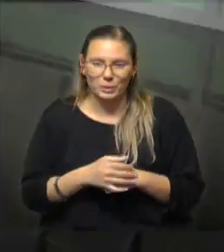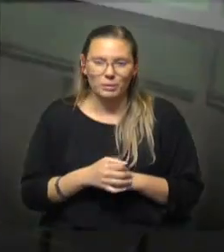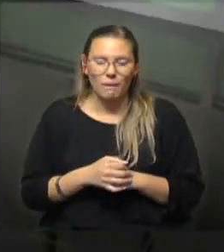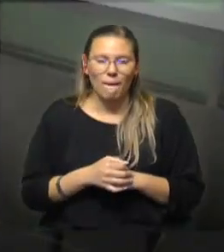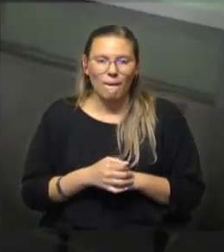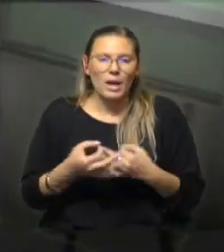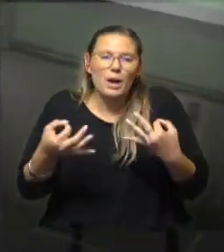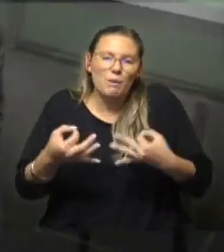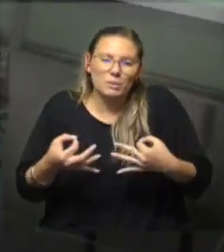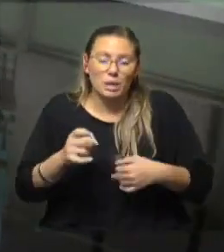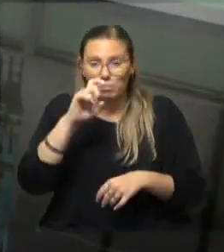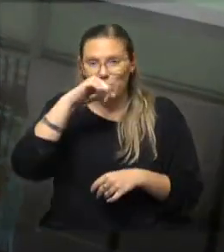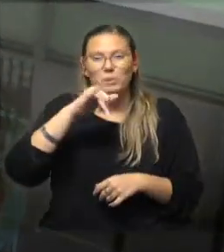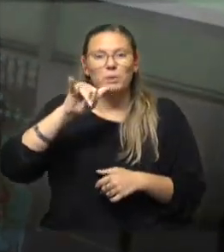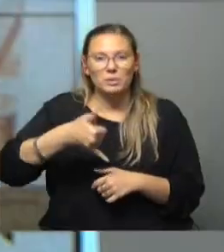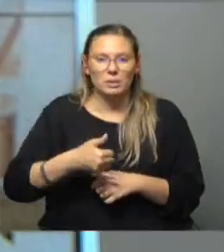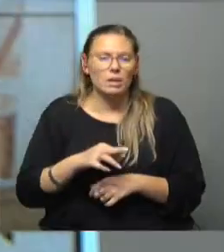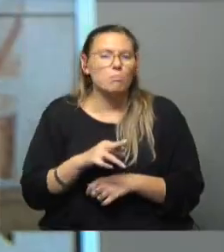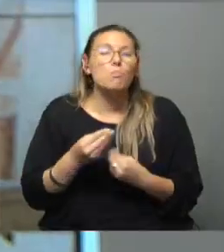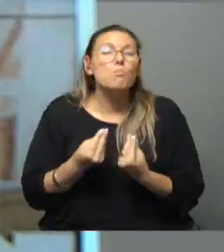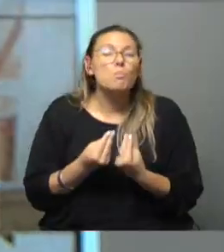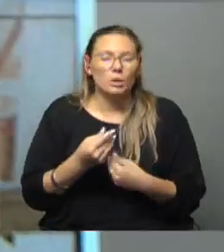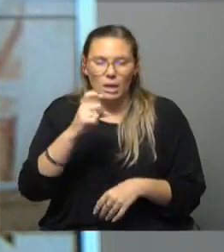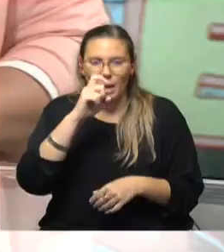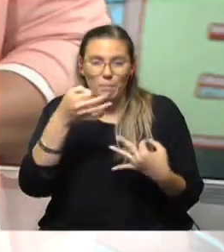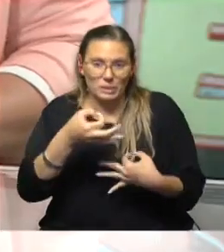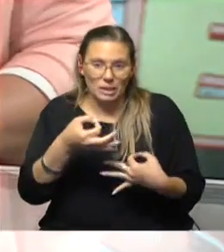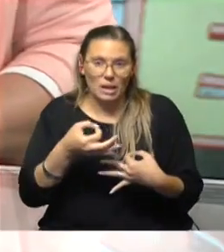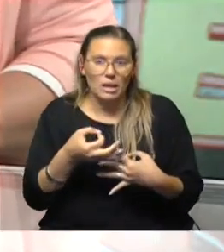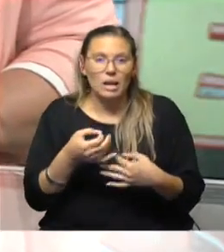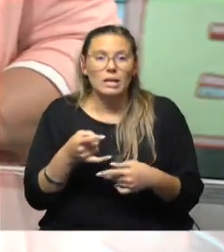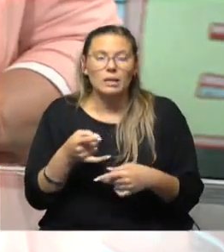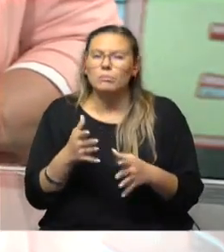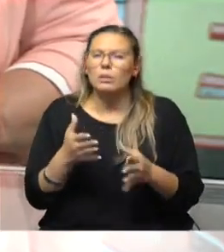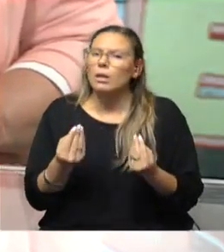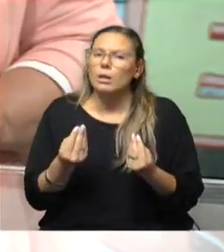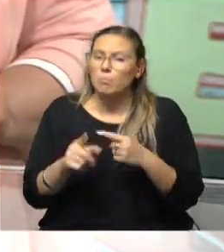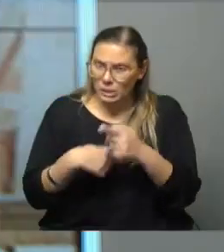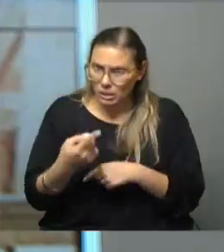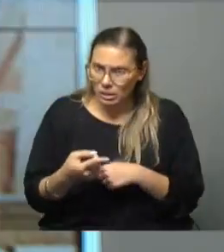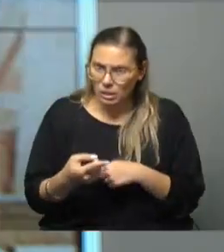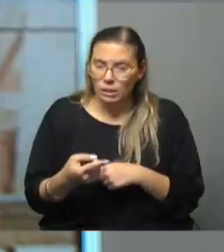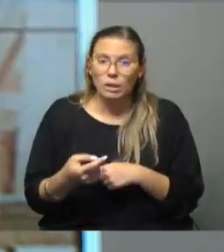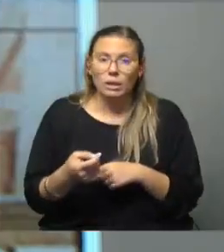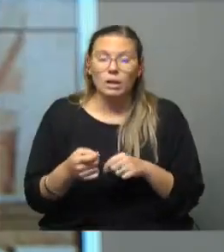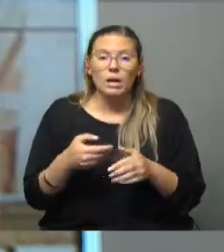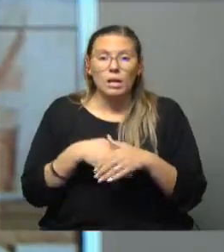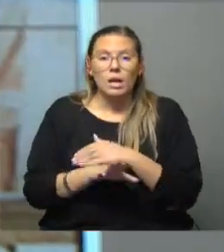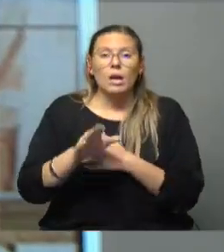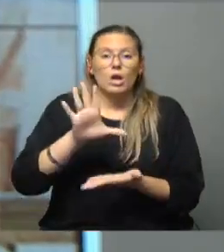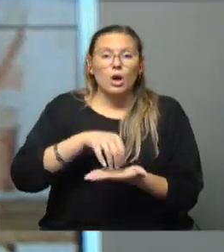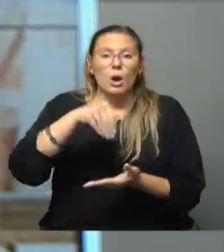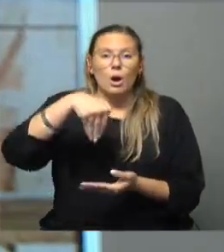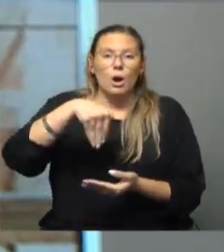condimento especial para Montevideo. Sí, sí, re. Me encanta. Re especial. Qué gran momento. Así que saben, para ¿cómo es? ¿Es mañana? Es mañana en el Under